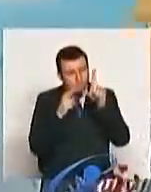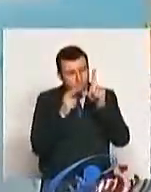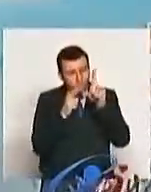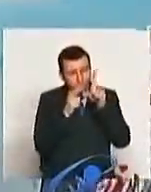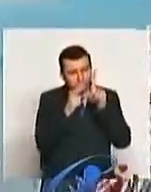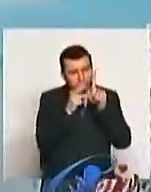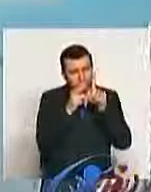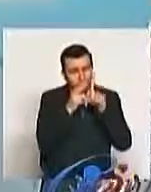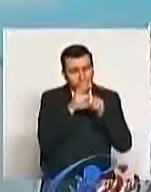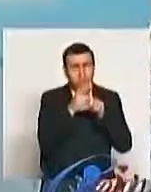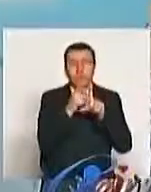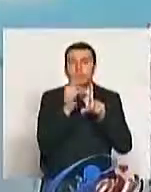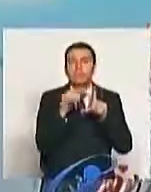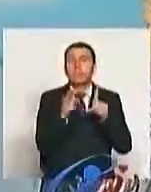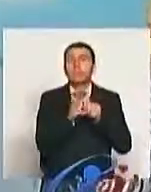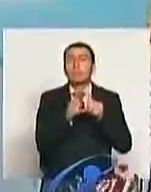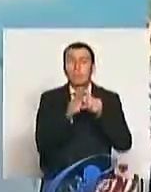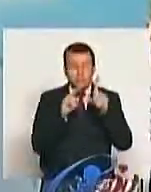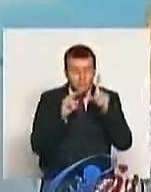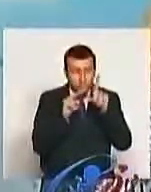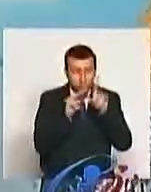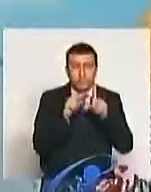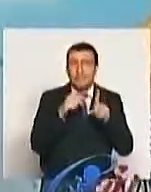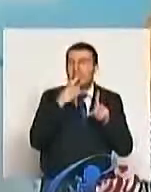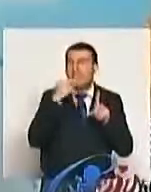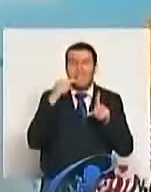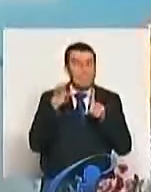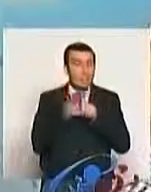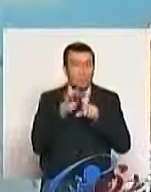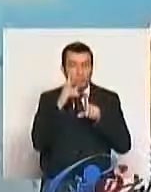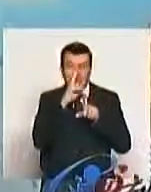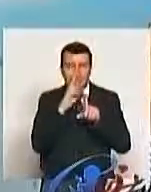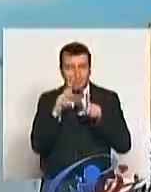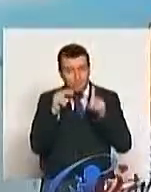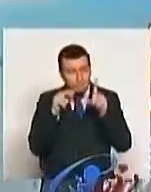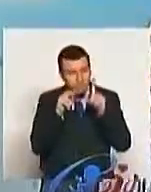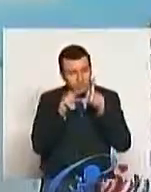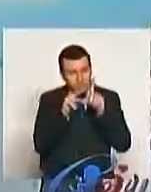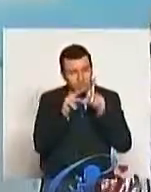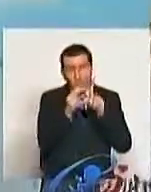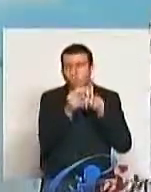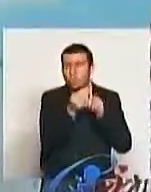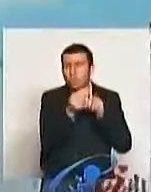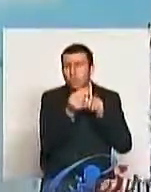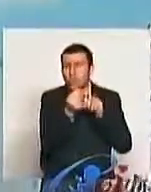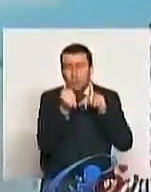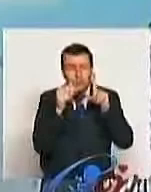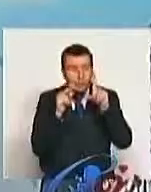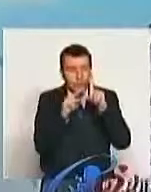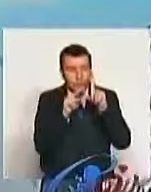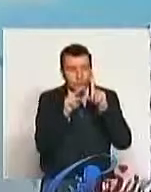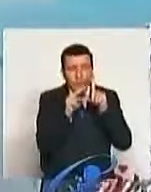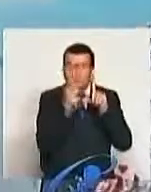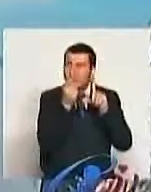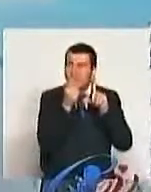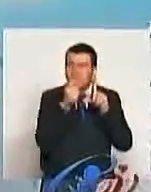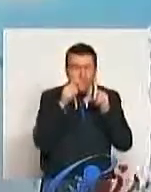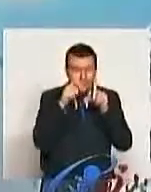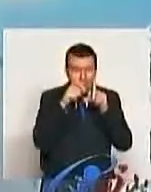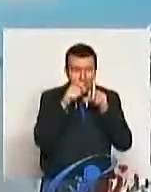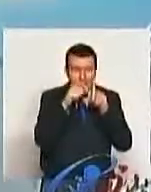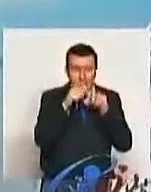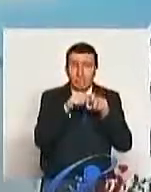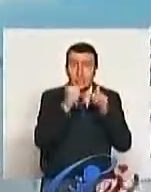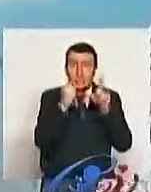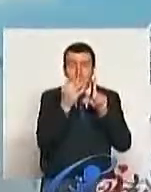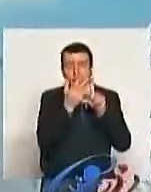un microtrauma, porque esas cerdas tocan un tejido muy lábil, producen microperforaciones, microtraumas y la paciente